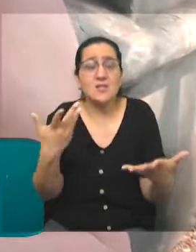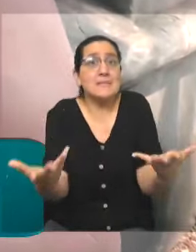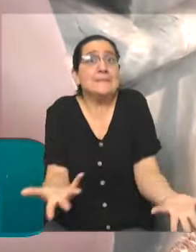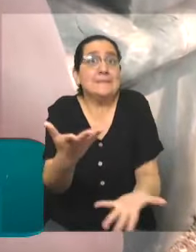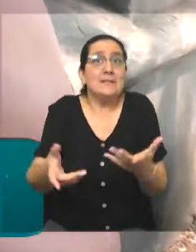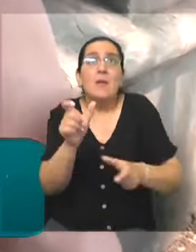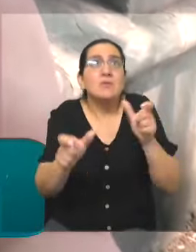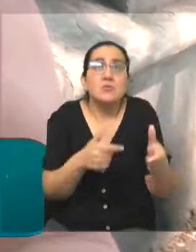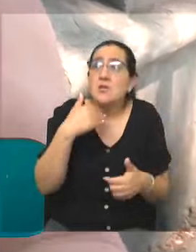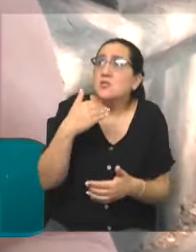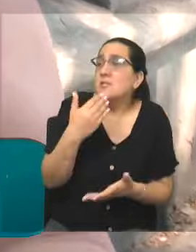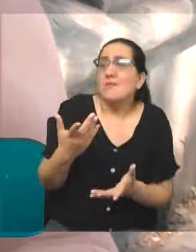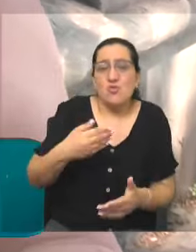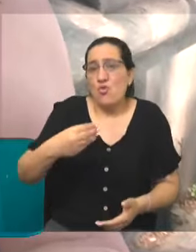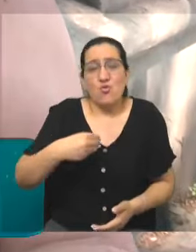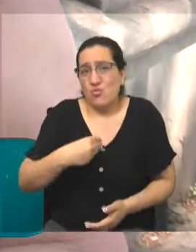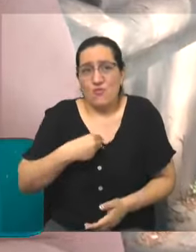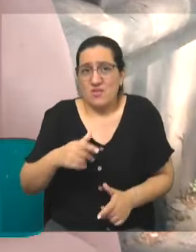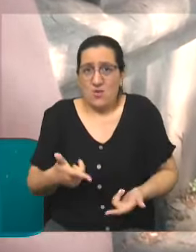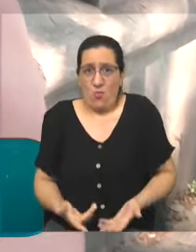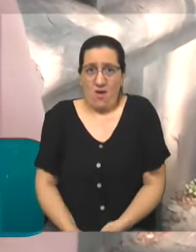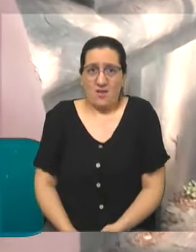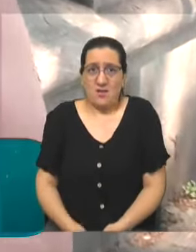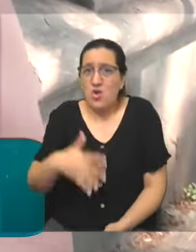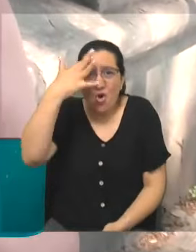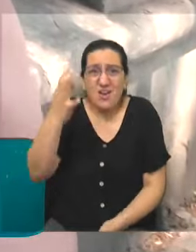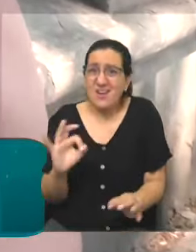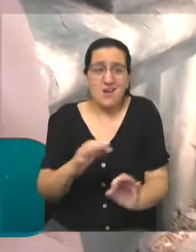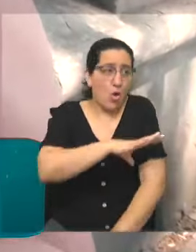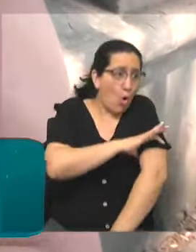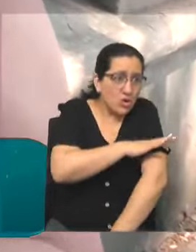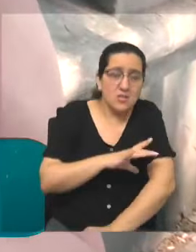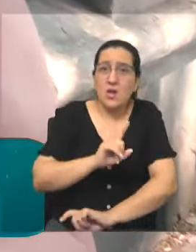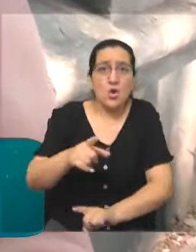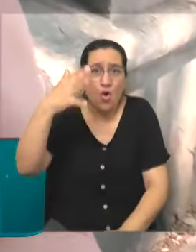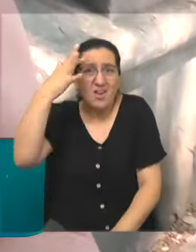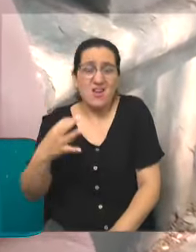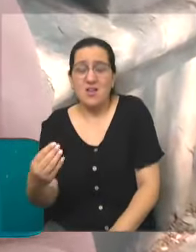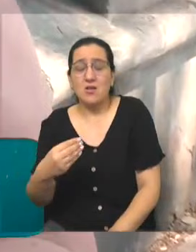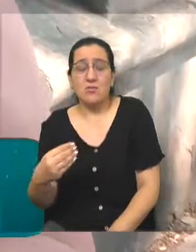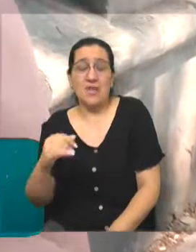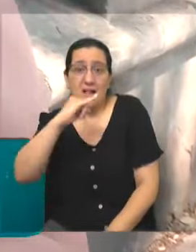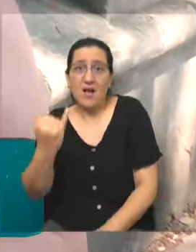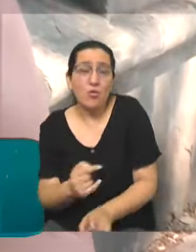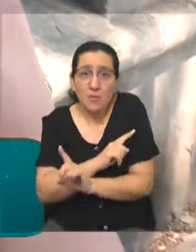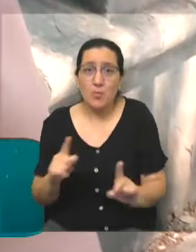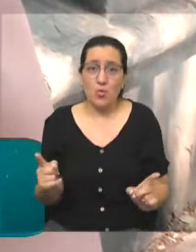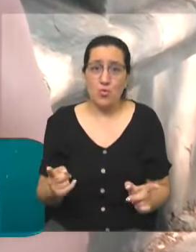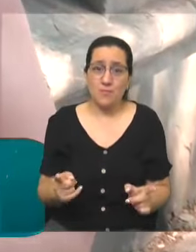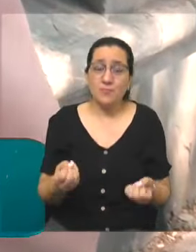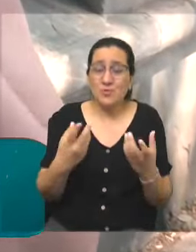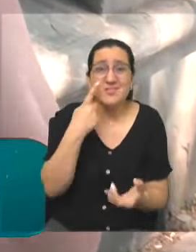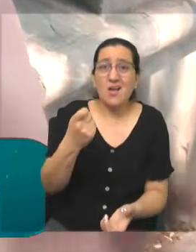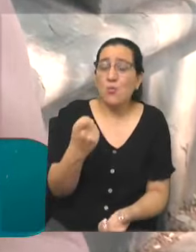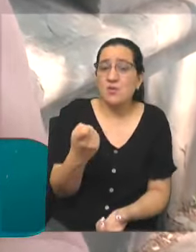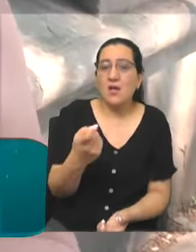que la gente no está creyendo. No creen en Orsi, no creen en Delgado, no creen. Porque ven que